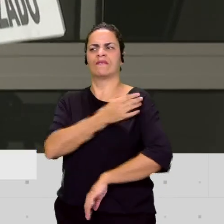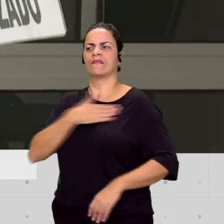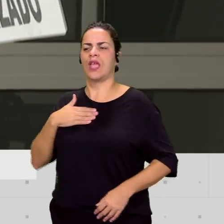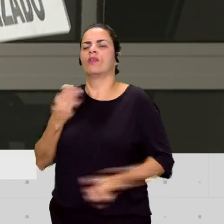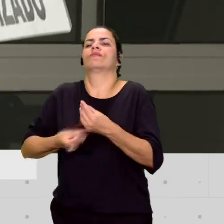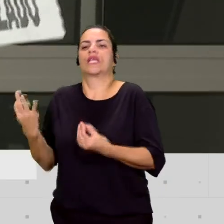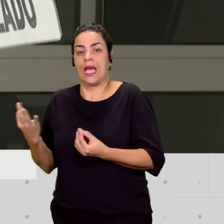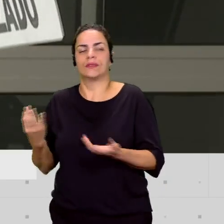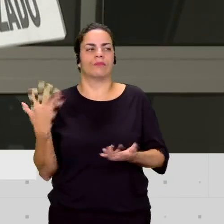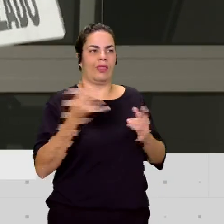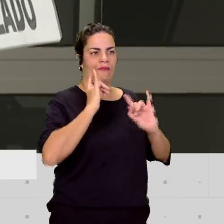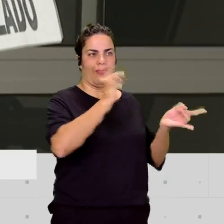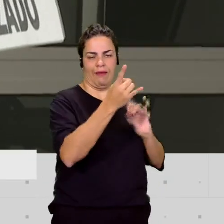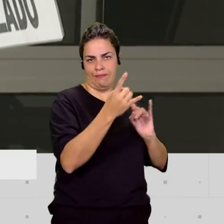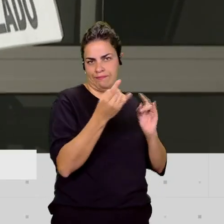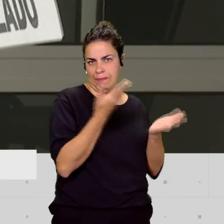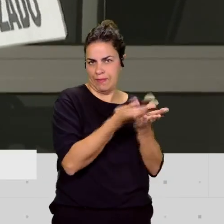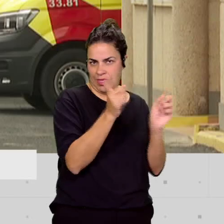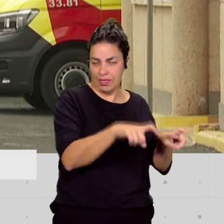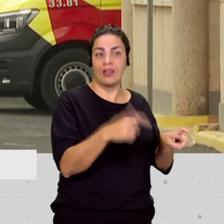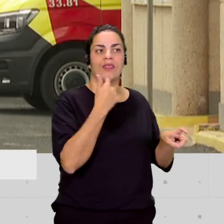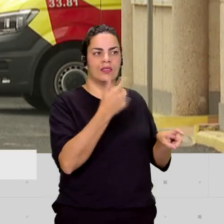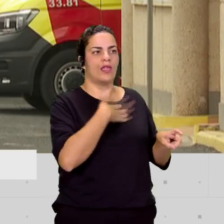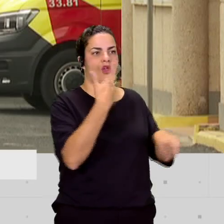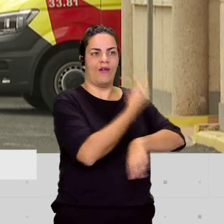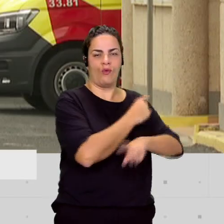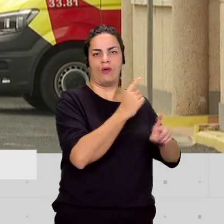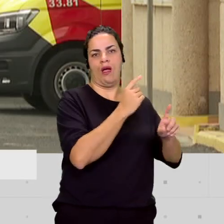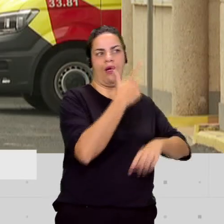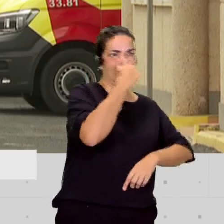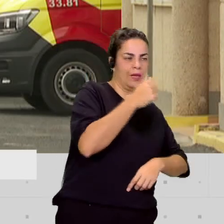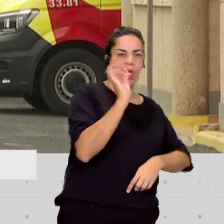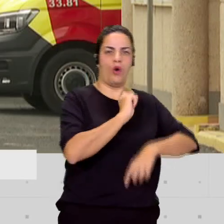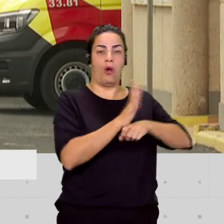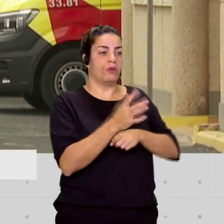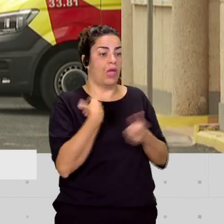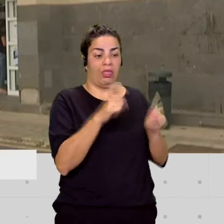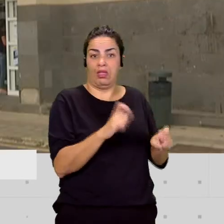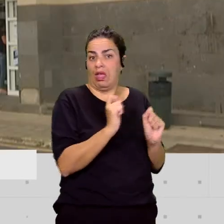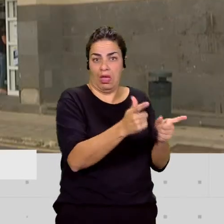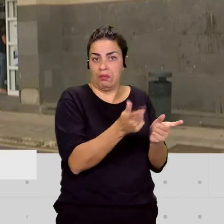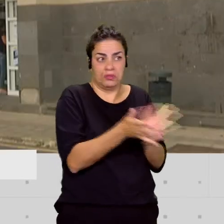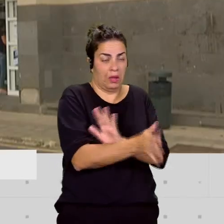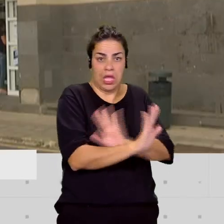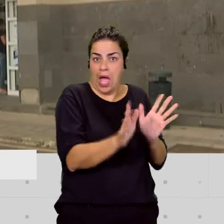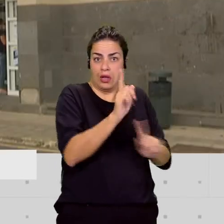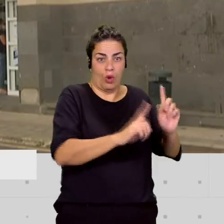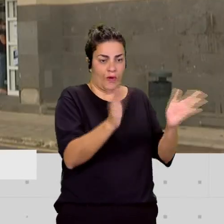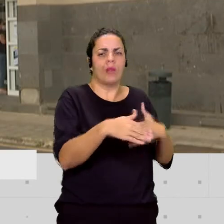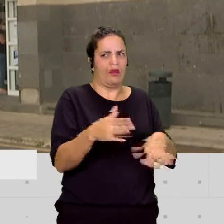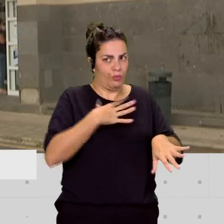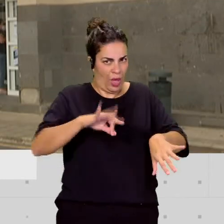hacer? Tiene que llamar a pedir cita y decir quiero vacunarme frente a la gripe y el COVID y se la dan inmediatamente. No hay ningún problema. Sigue siendo tiempo,